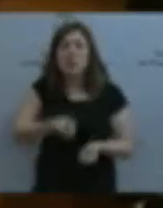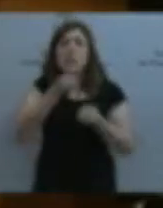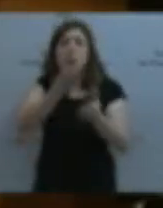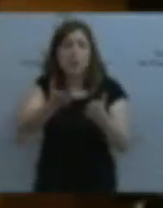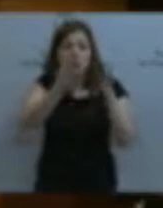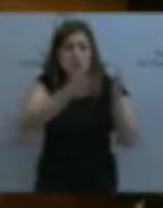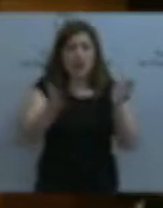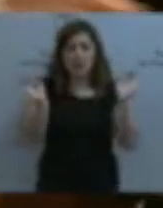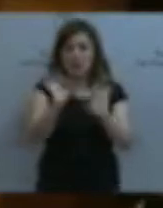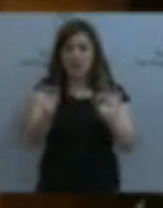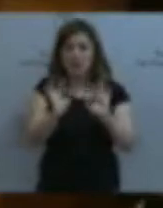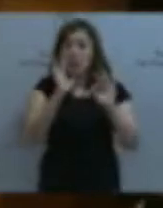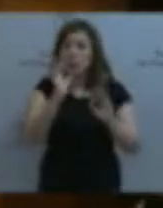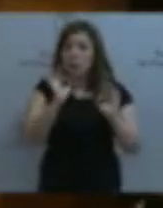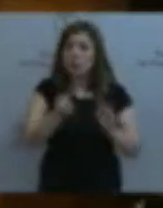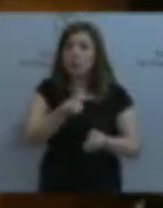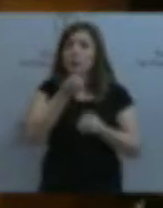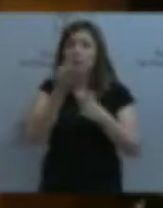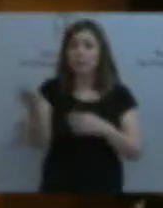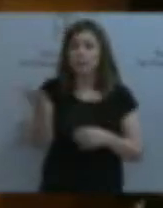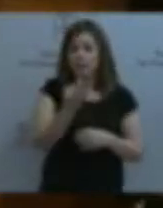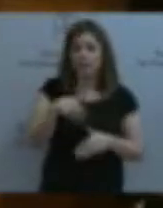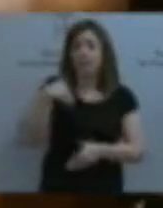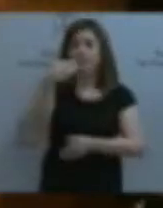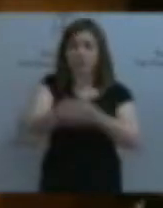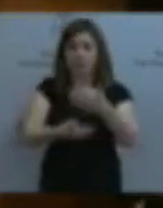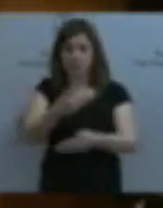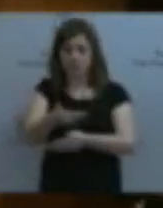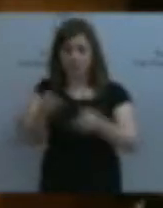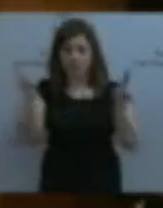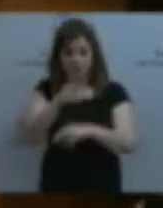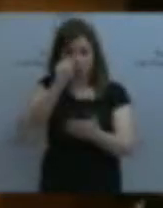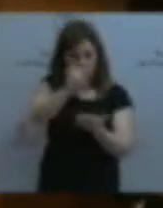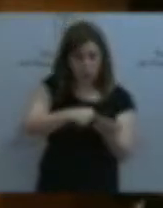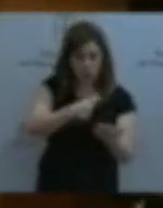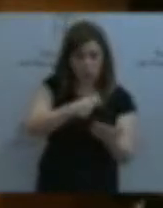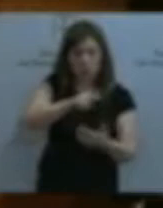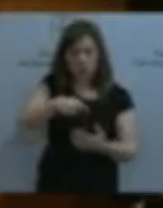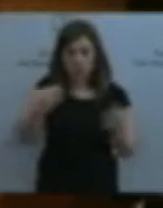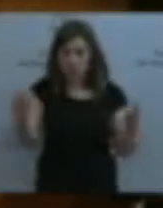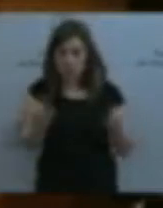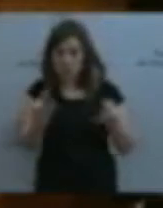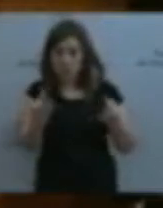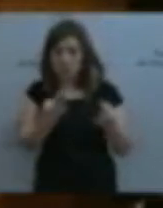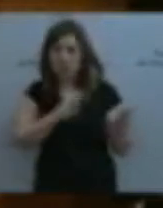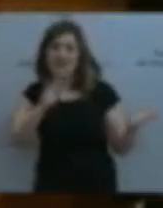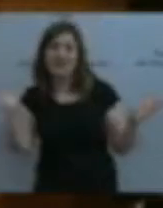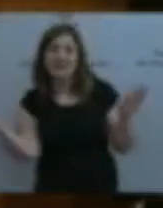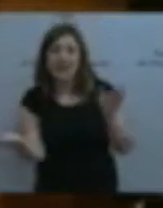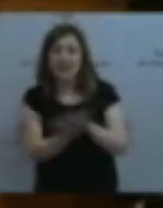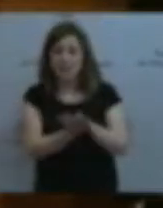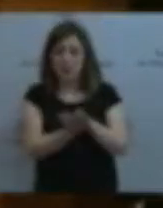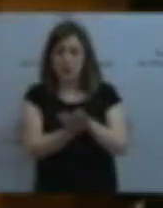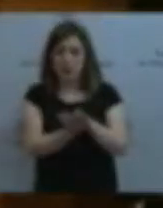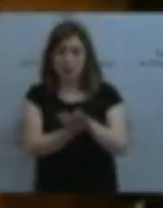que después de haber anunciado que se procedería a la rescisión de ese contrato, se encuentran con que se archiva y